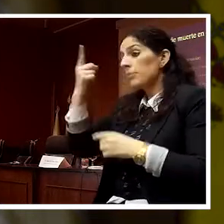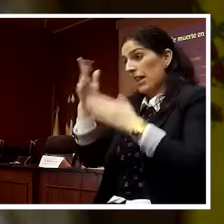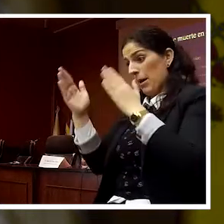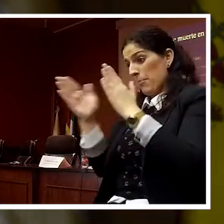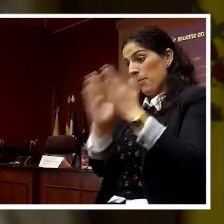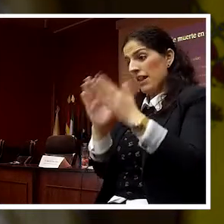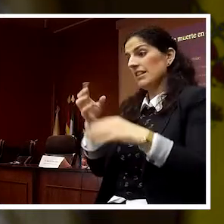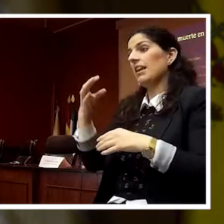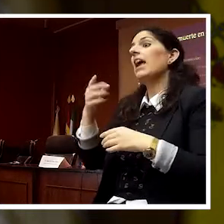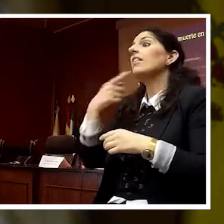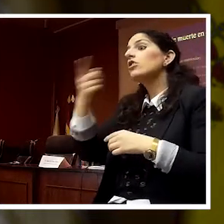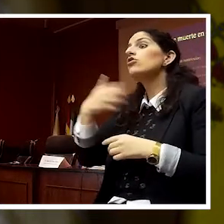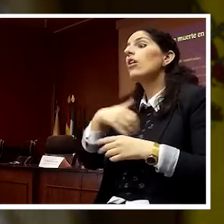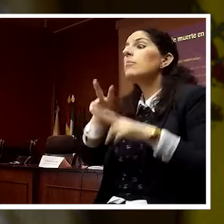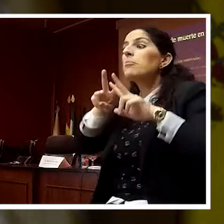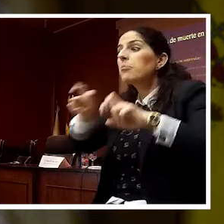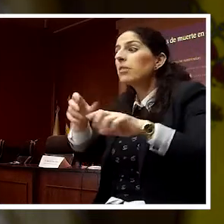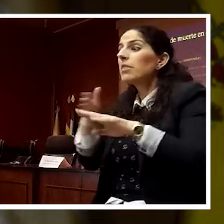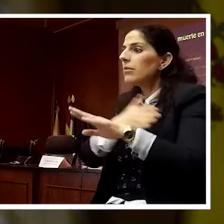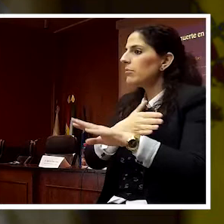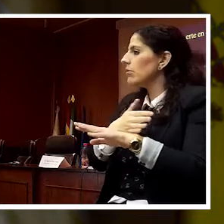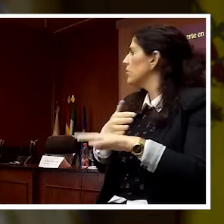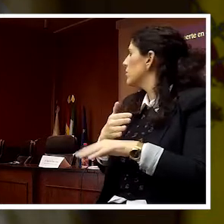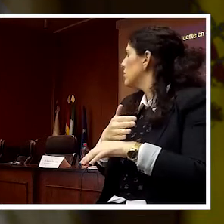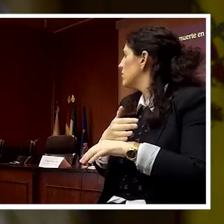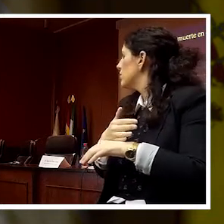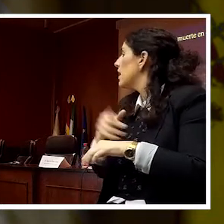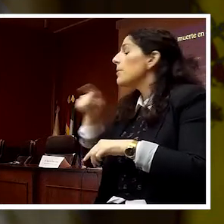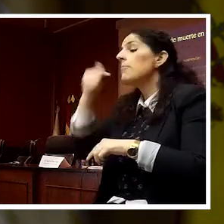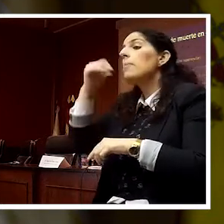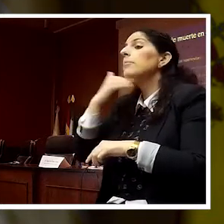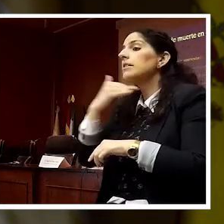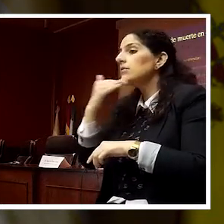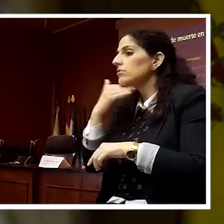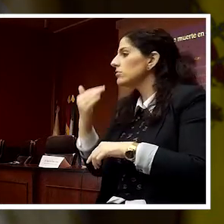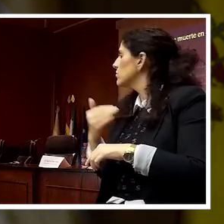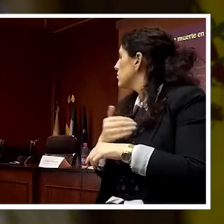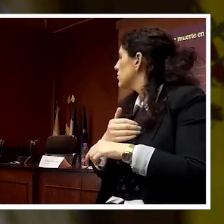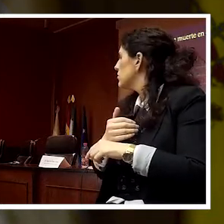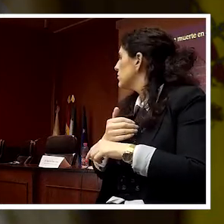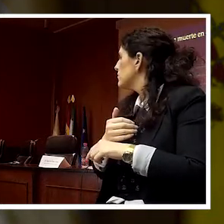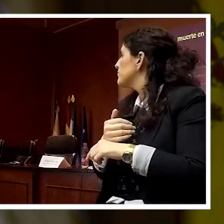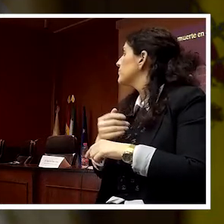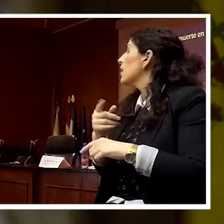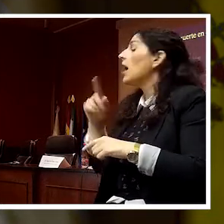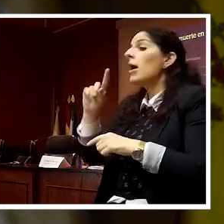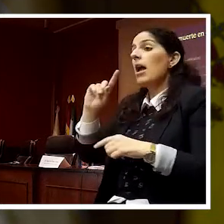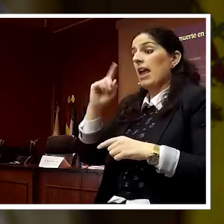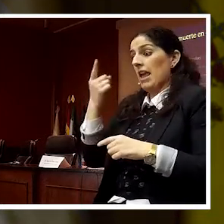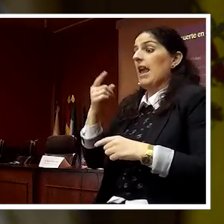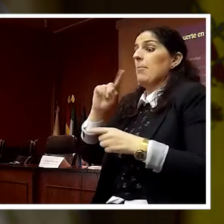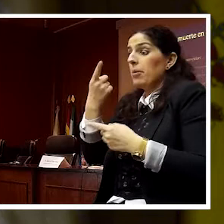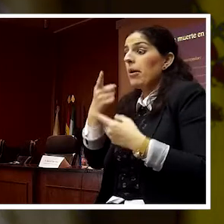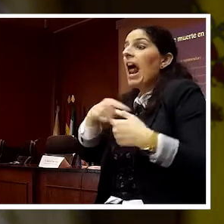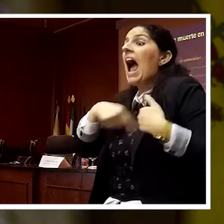comienzo destructivo es, digamos, la más peligrosa, entre otras cosas, porque la oclusión aguda